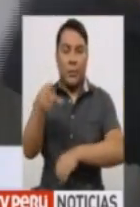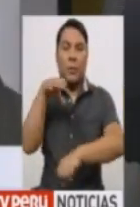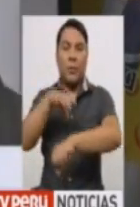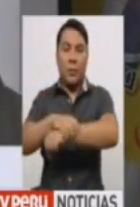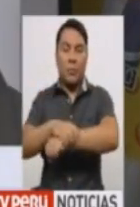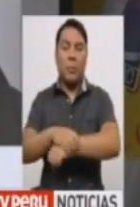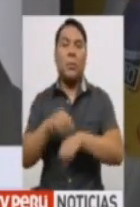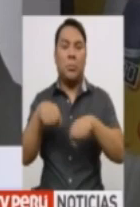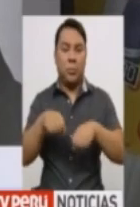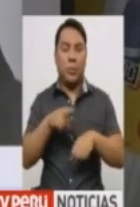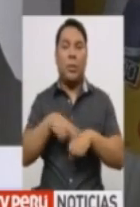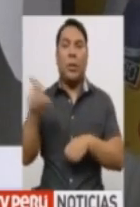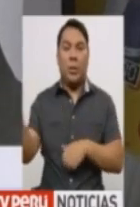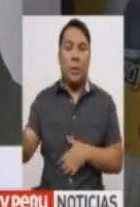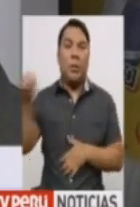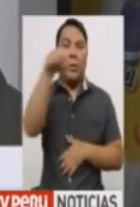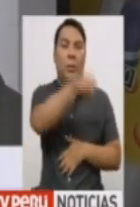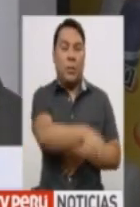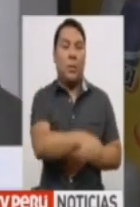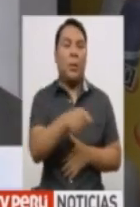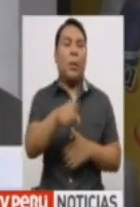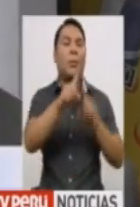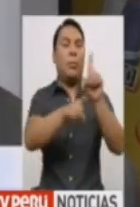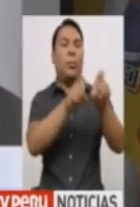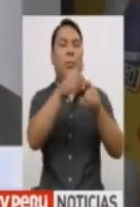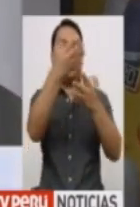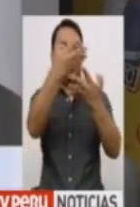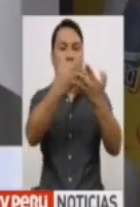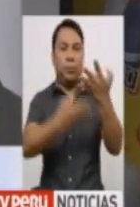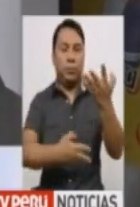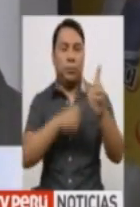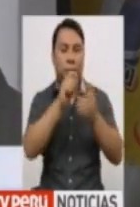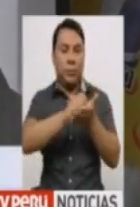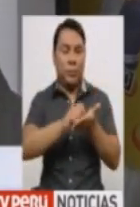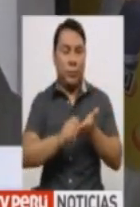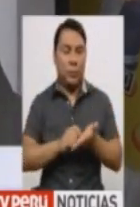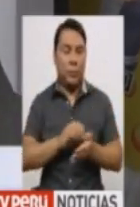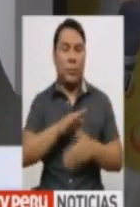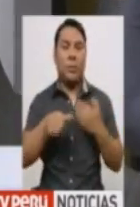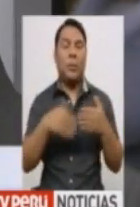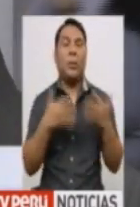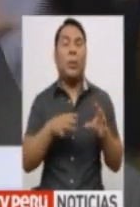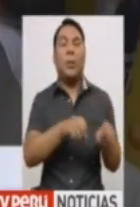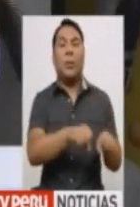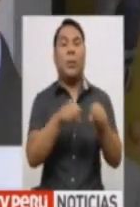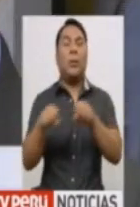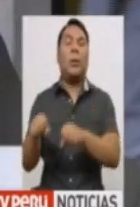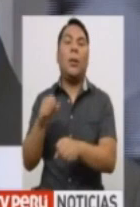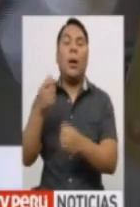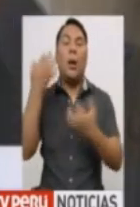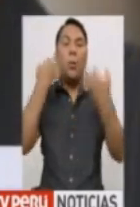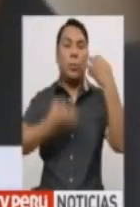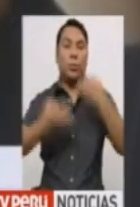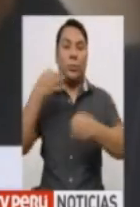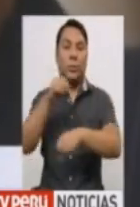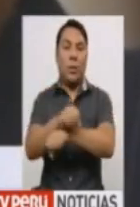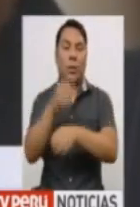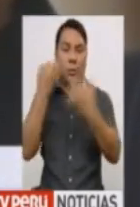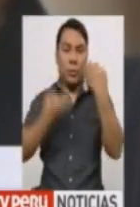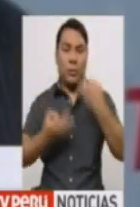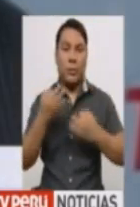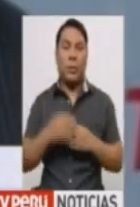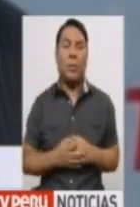ser trasladado a requisitorias para su identificación del caso. Luego de ahí es trasladado a la carceleta del Palacio de Justicia. La